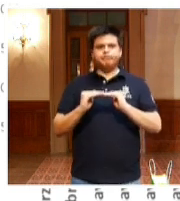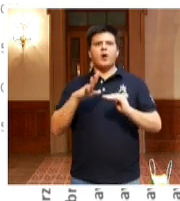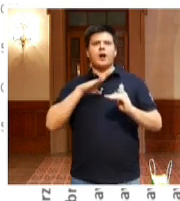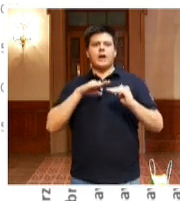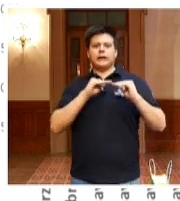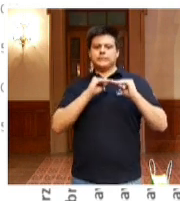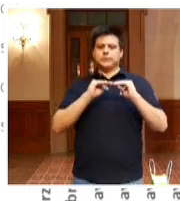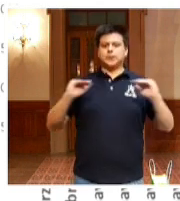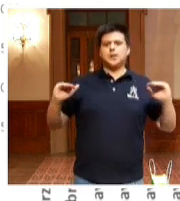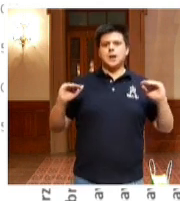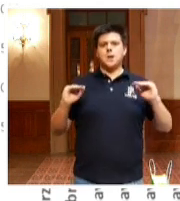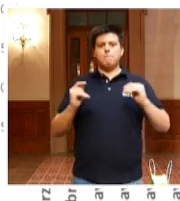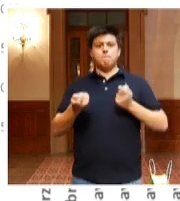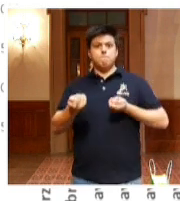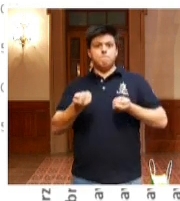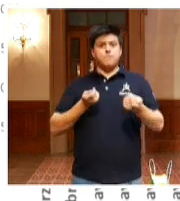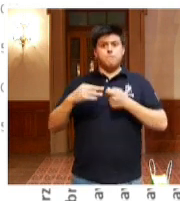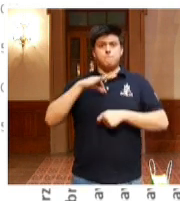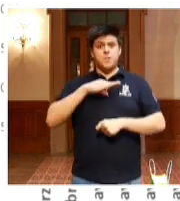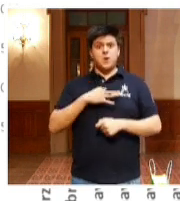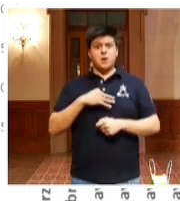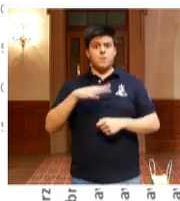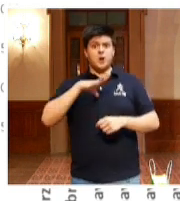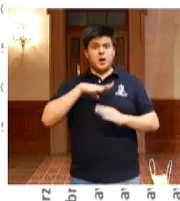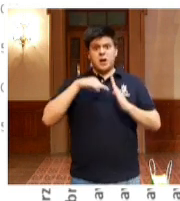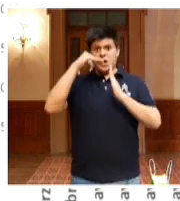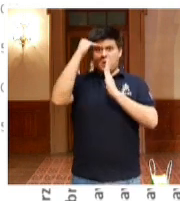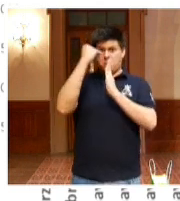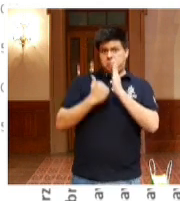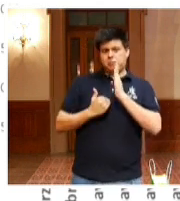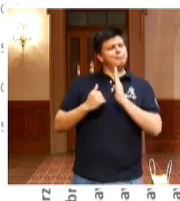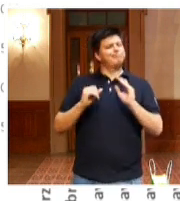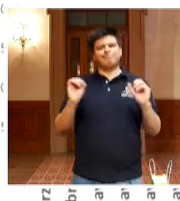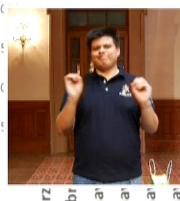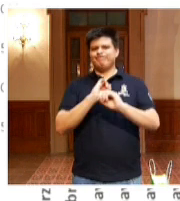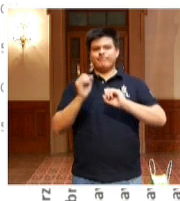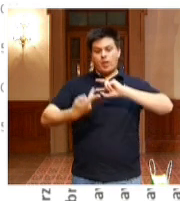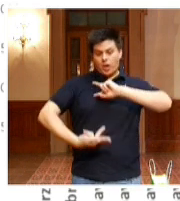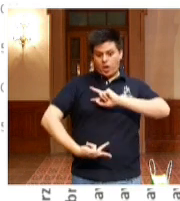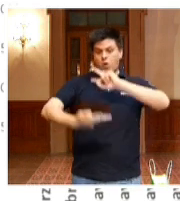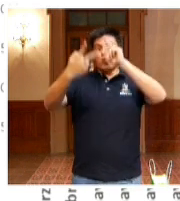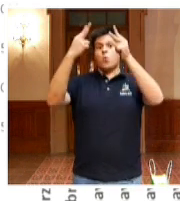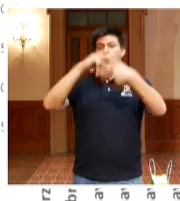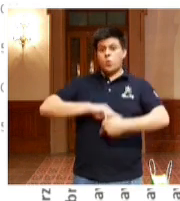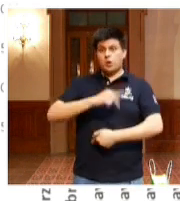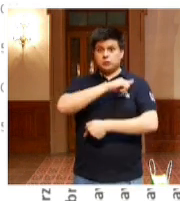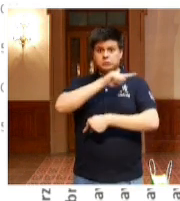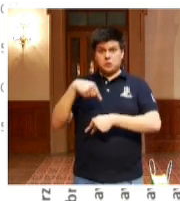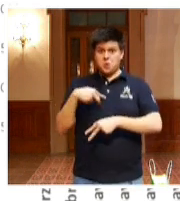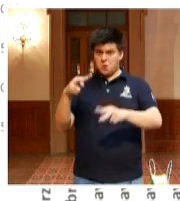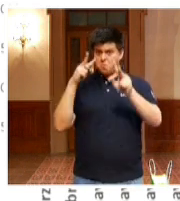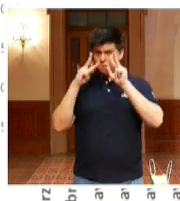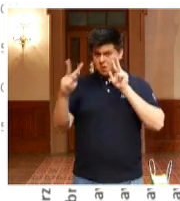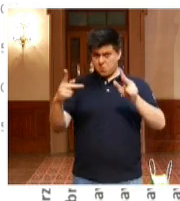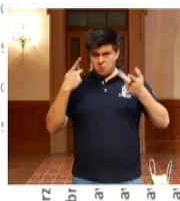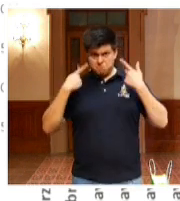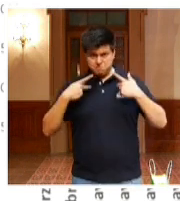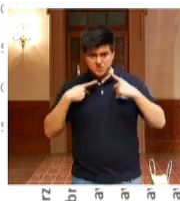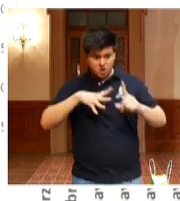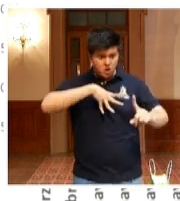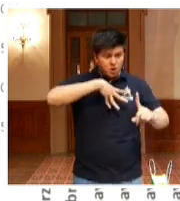curva ni que vamos en descenso no al contrario el número de pacientes infectados